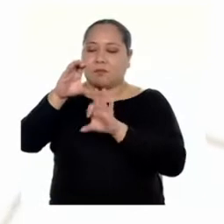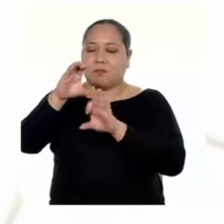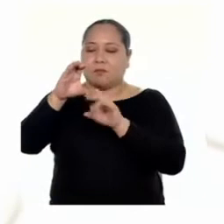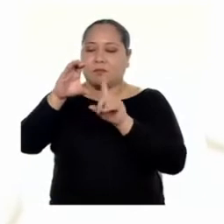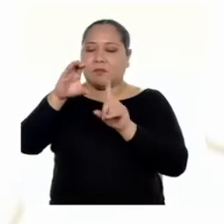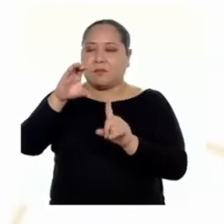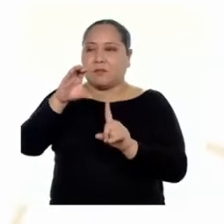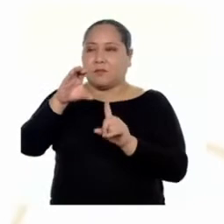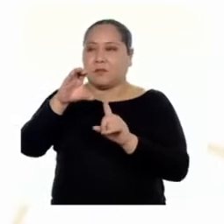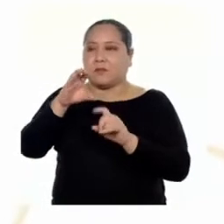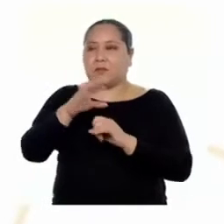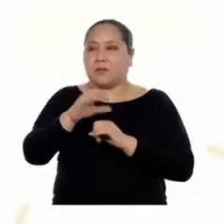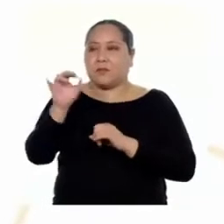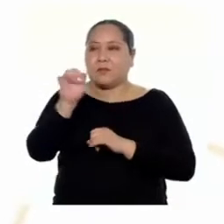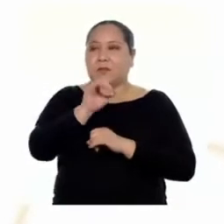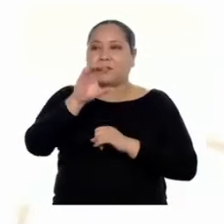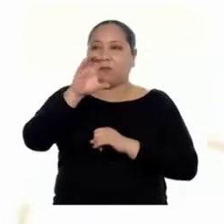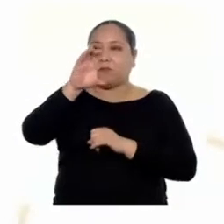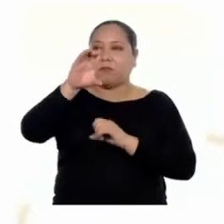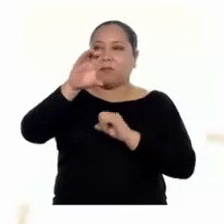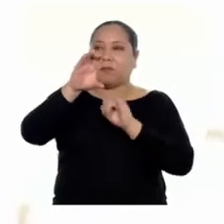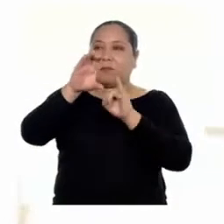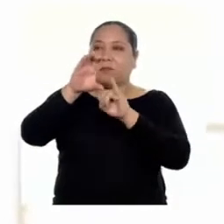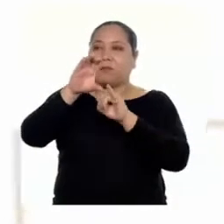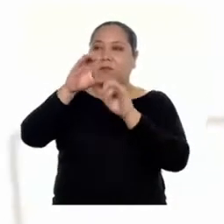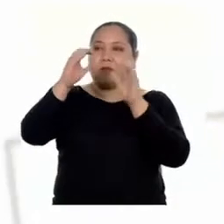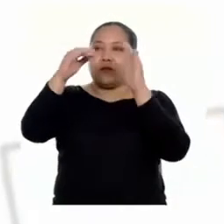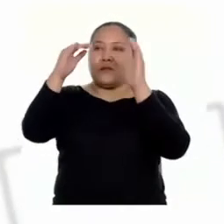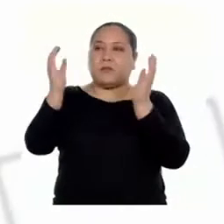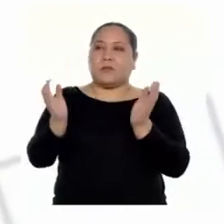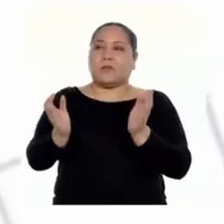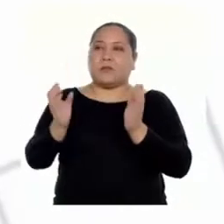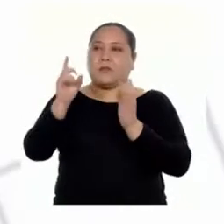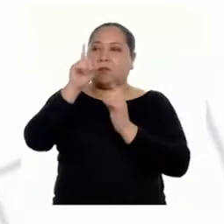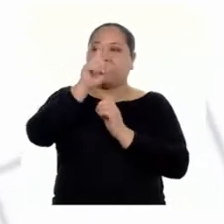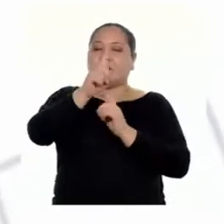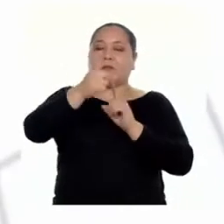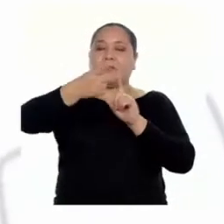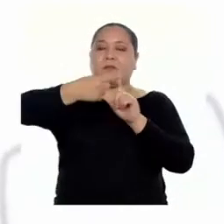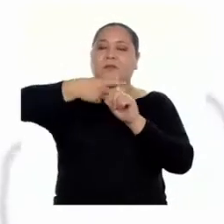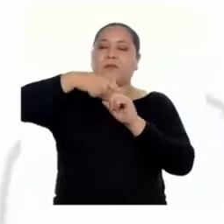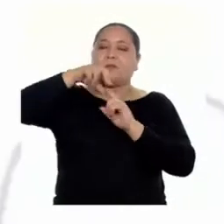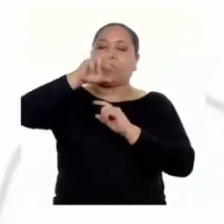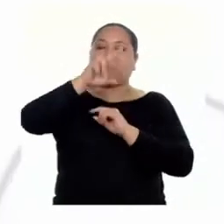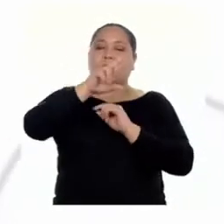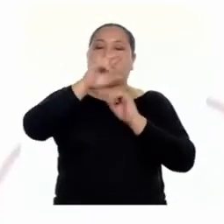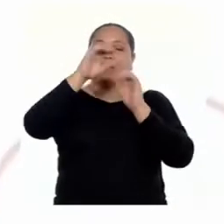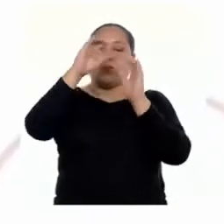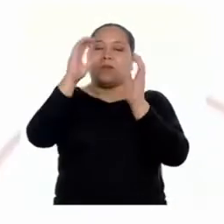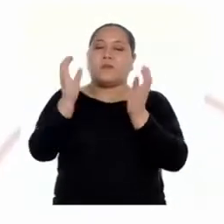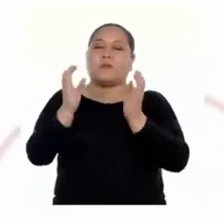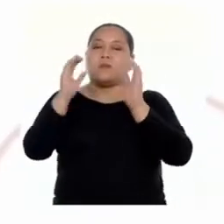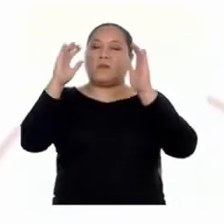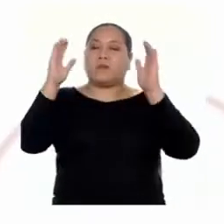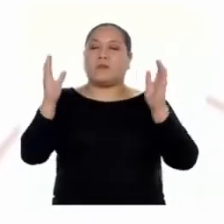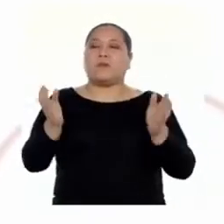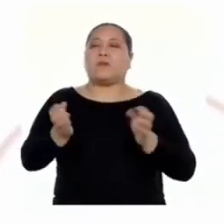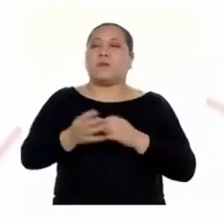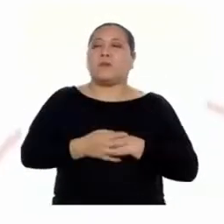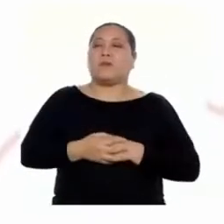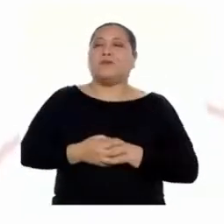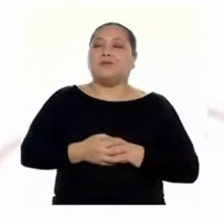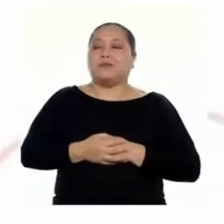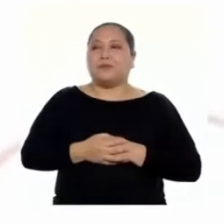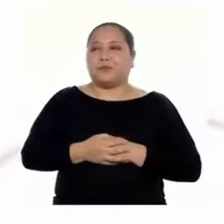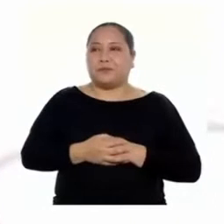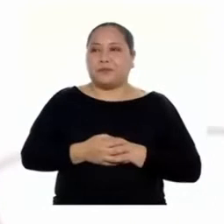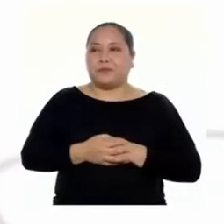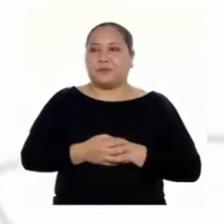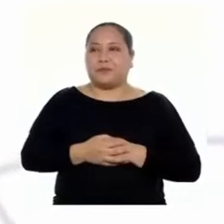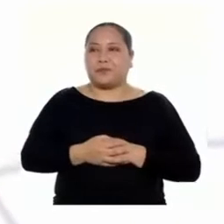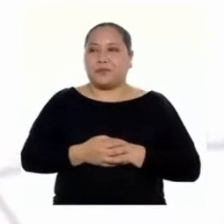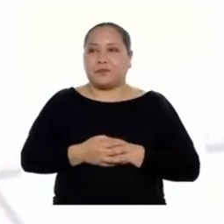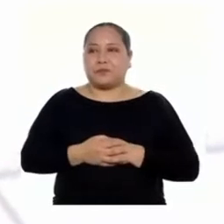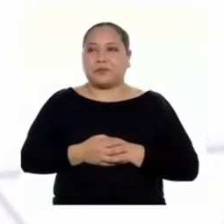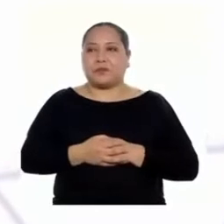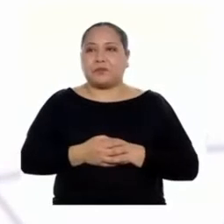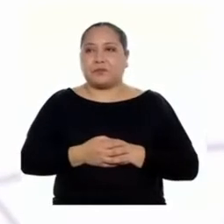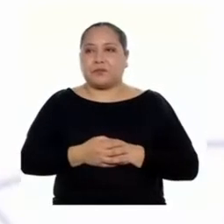F1 es igual a C sub I que multiplica a la suma de la tasa de interés R con